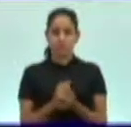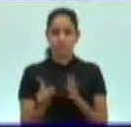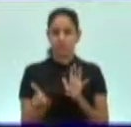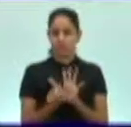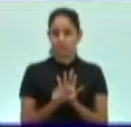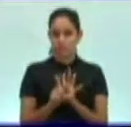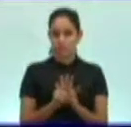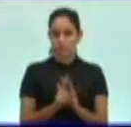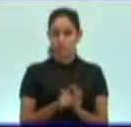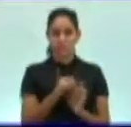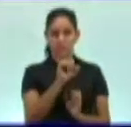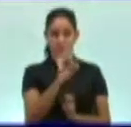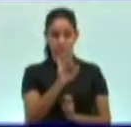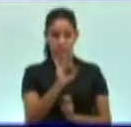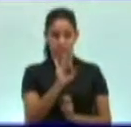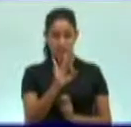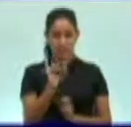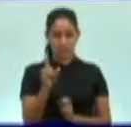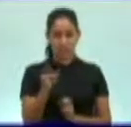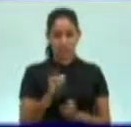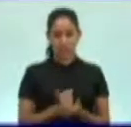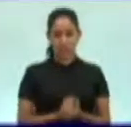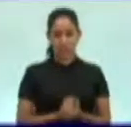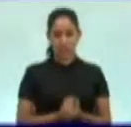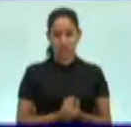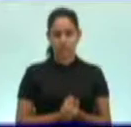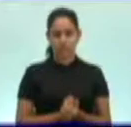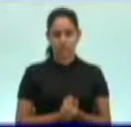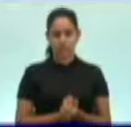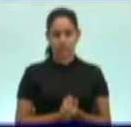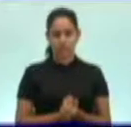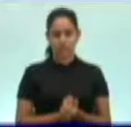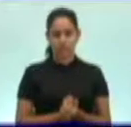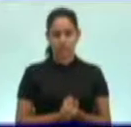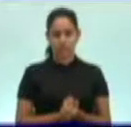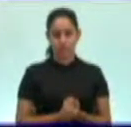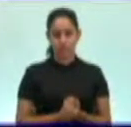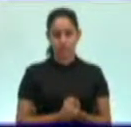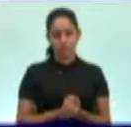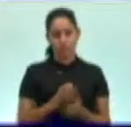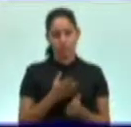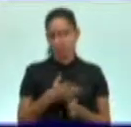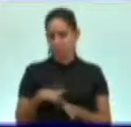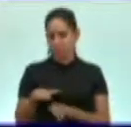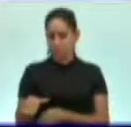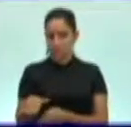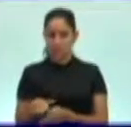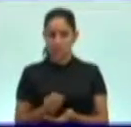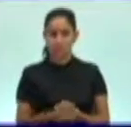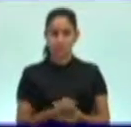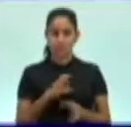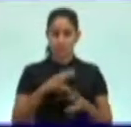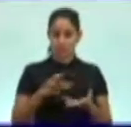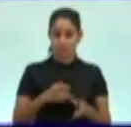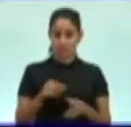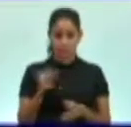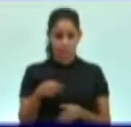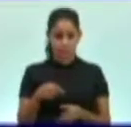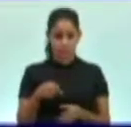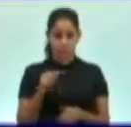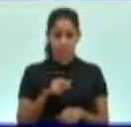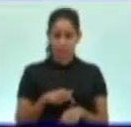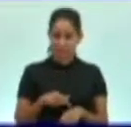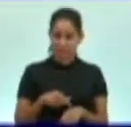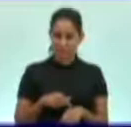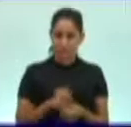resolución 71, que independientemente de las medidas que ha habido que tomar en estos